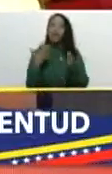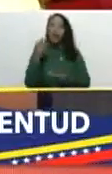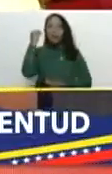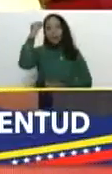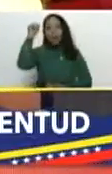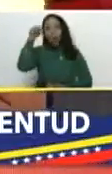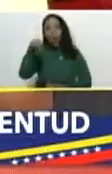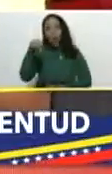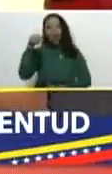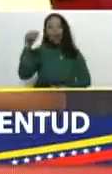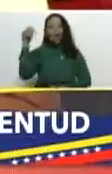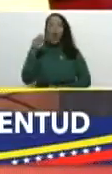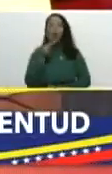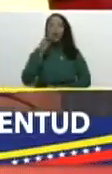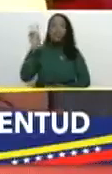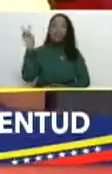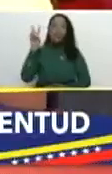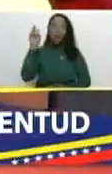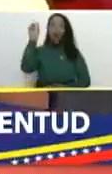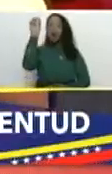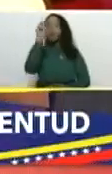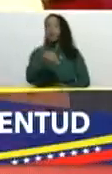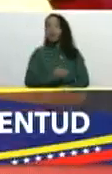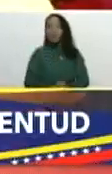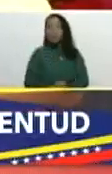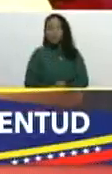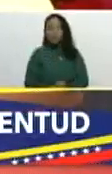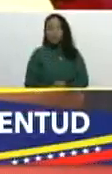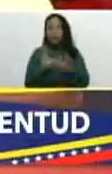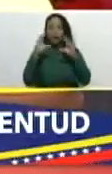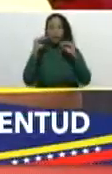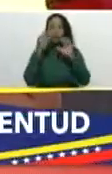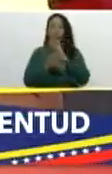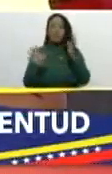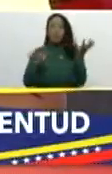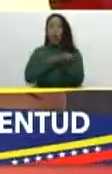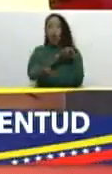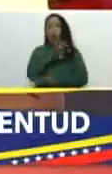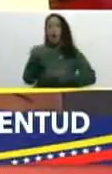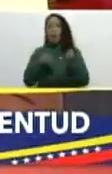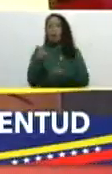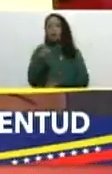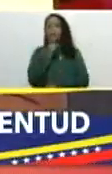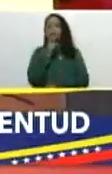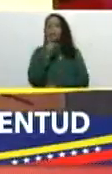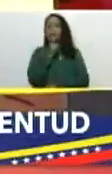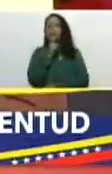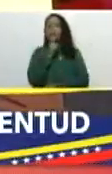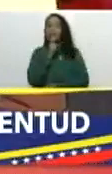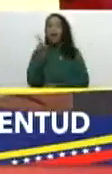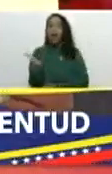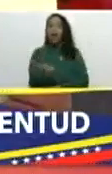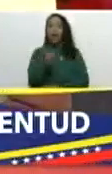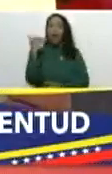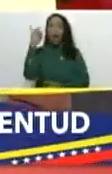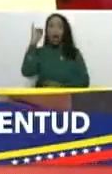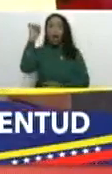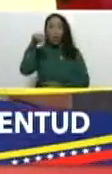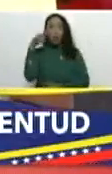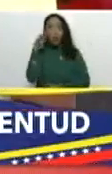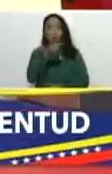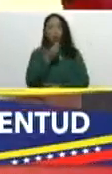la juventud venezolana. También se hablaron, bueno, de las problemáticas, de las dificultades, de los desafíos y retos que hoy vemos